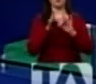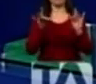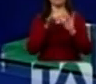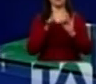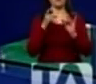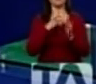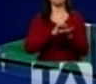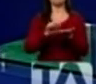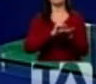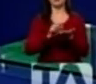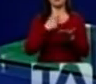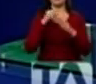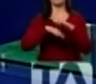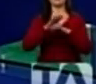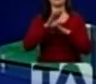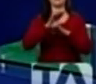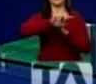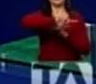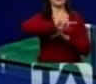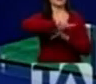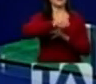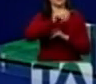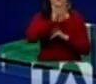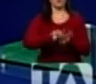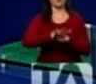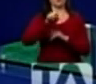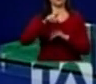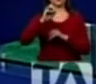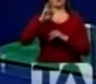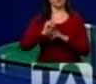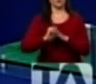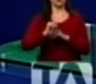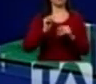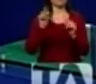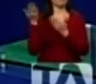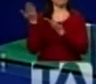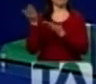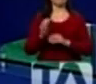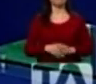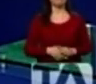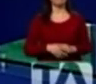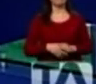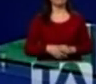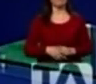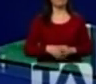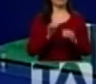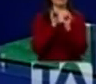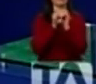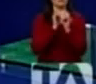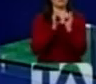correo de primera mano @teleamazonas.com, también a nuestra cuenta de Twitter @24horasuyo y por supuesto a nuestra línea